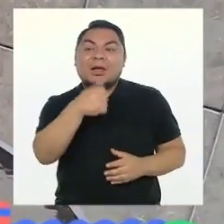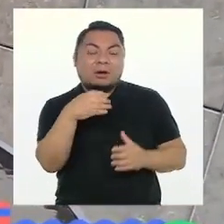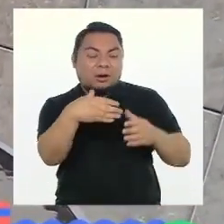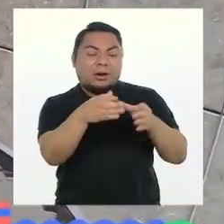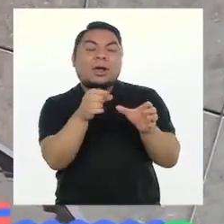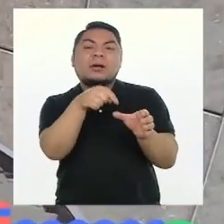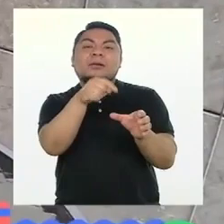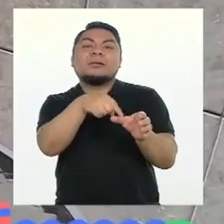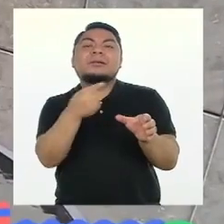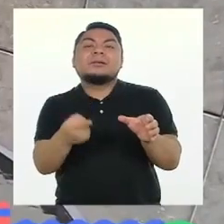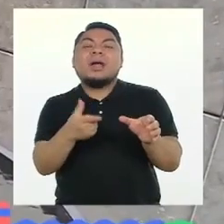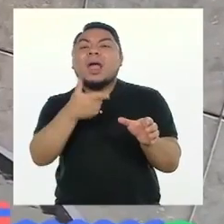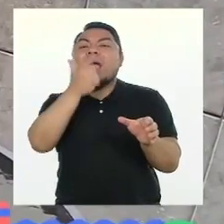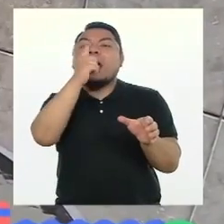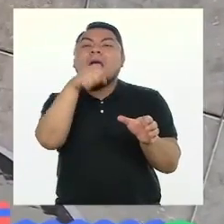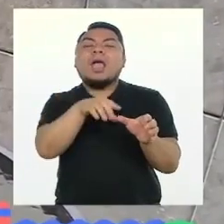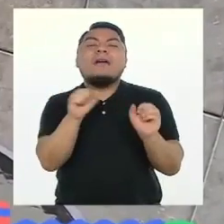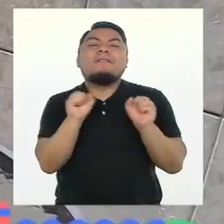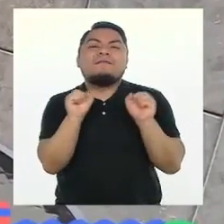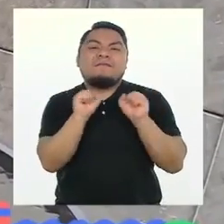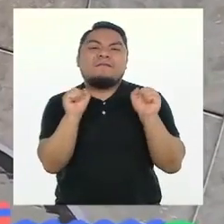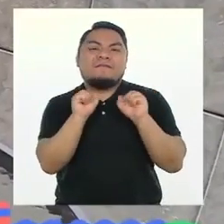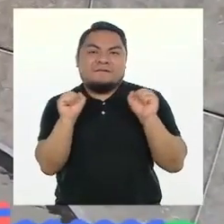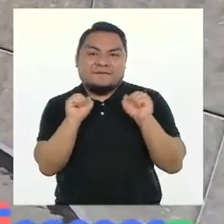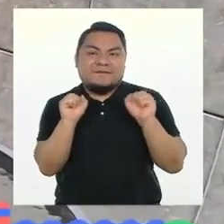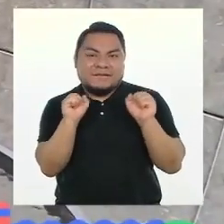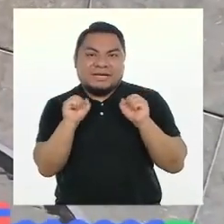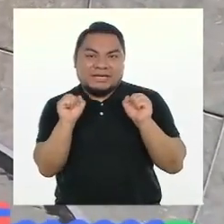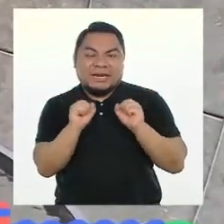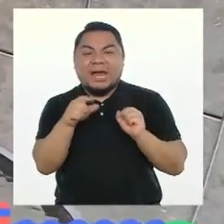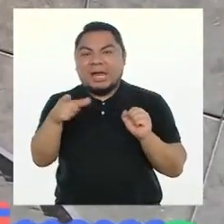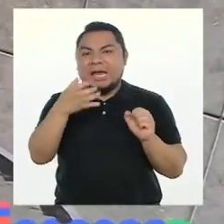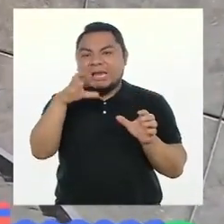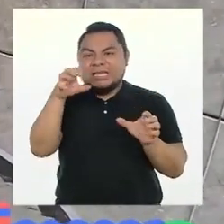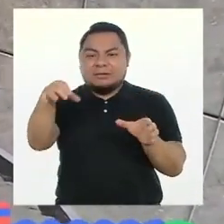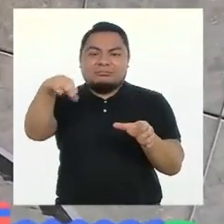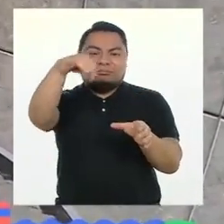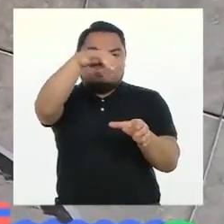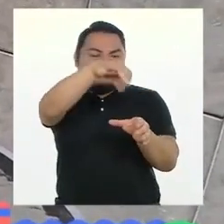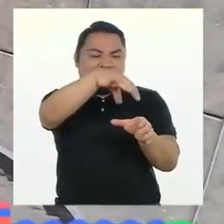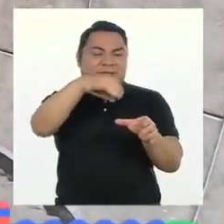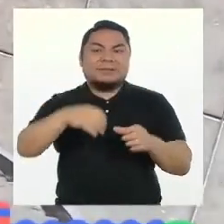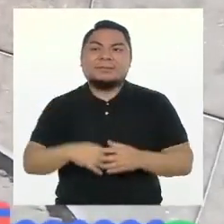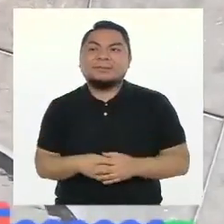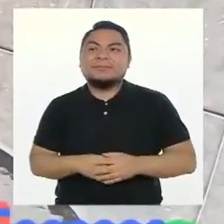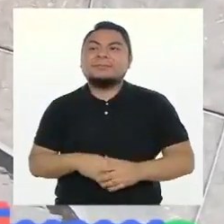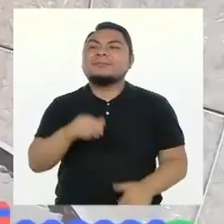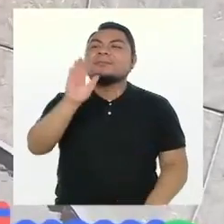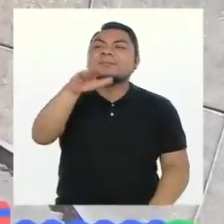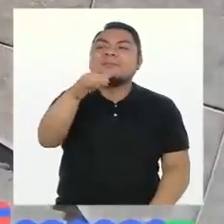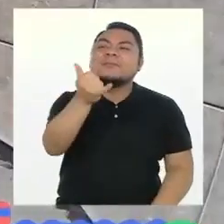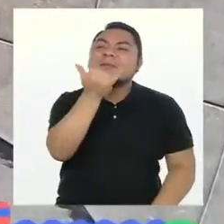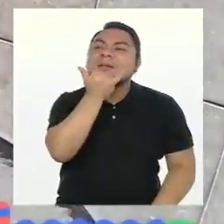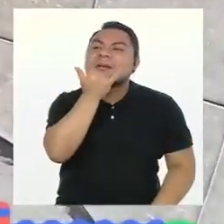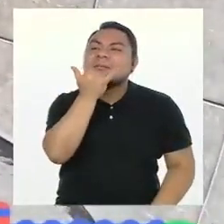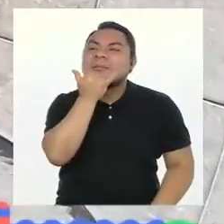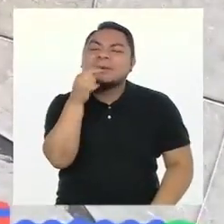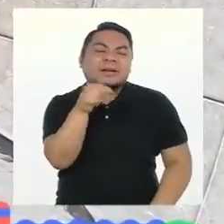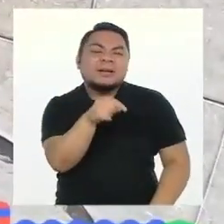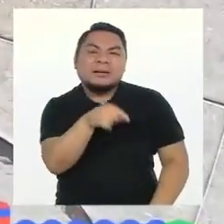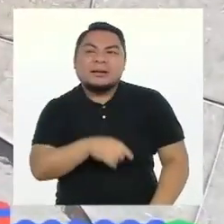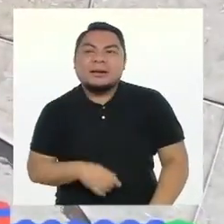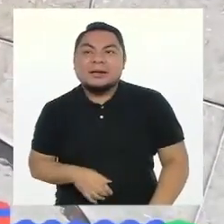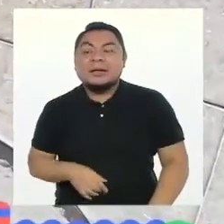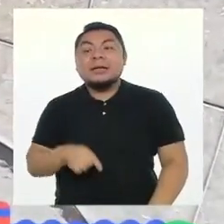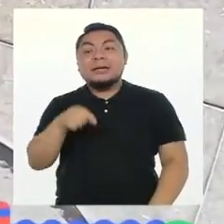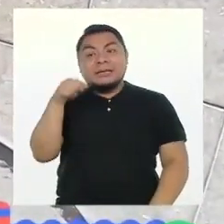El siguiente vamos a poner en el agua fría. ¿Y ahora qué es lo que está pasando con también el hielo? También